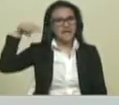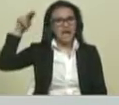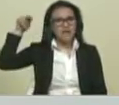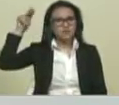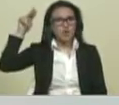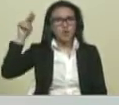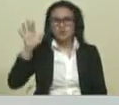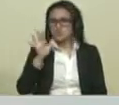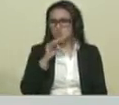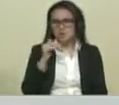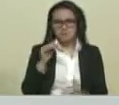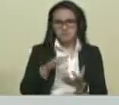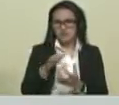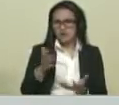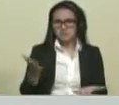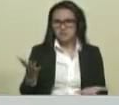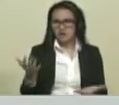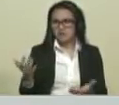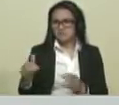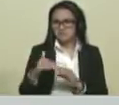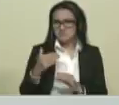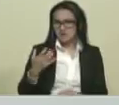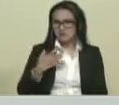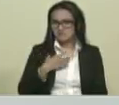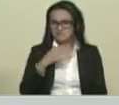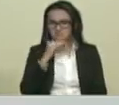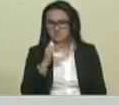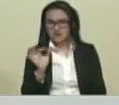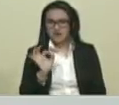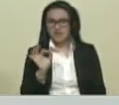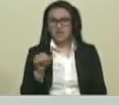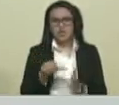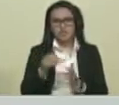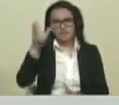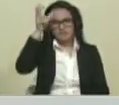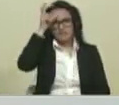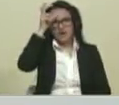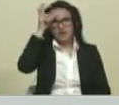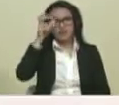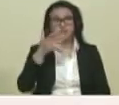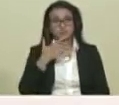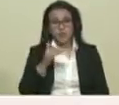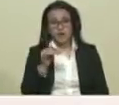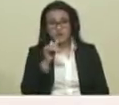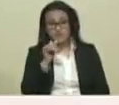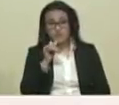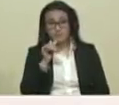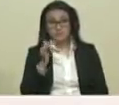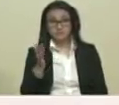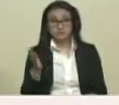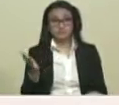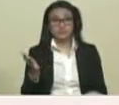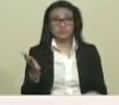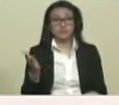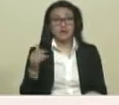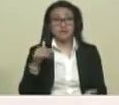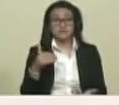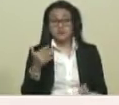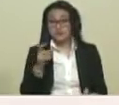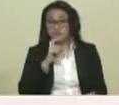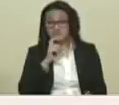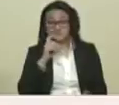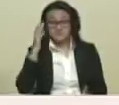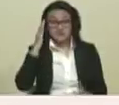tengo ese reporte en un centro de votación en Falcón. Si tú lo tienes, porque es así genérico, es difícil saber